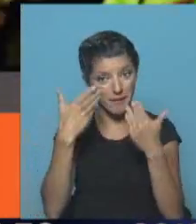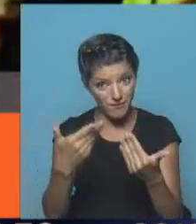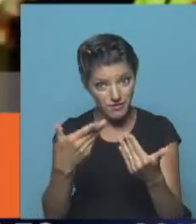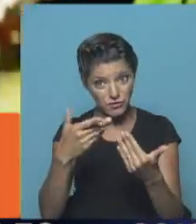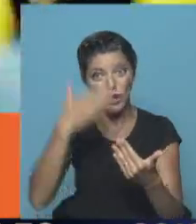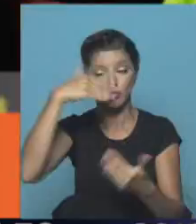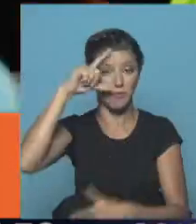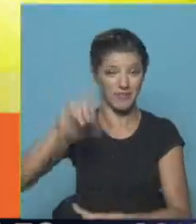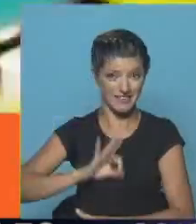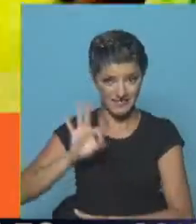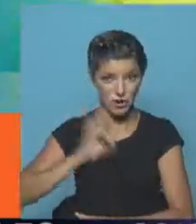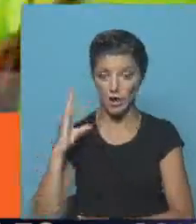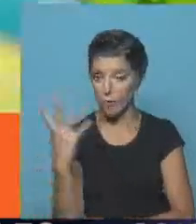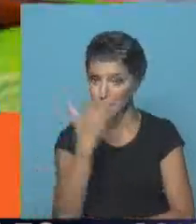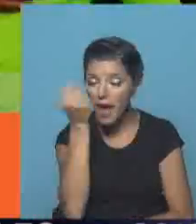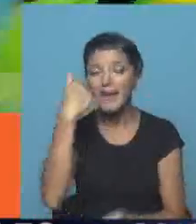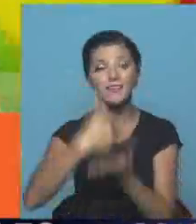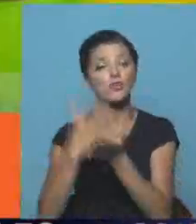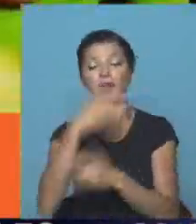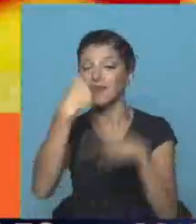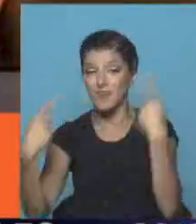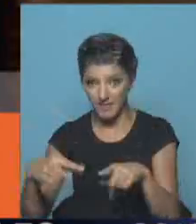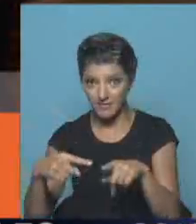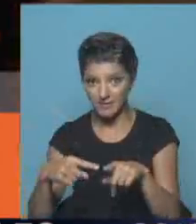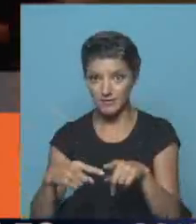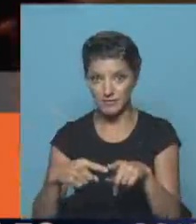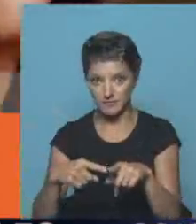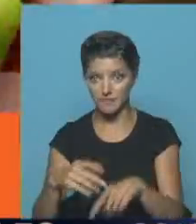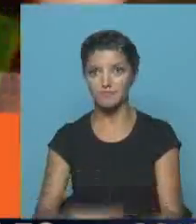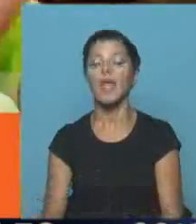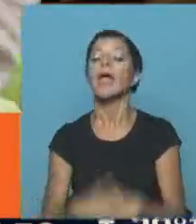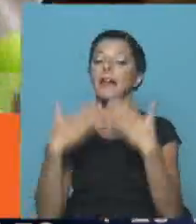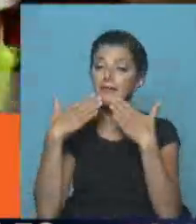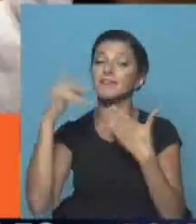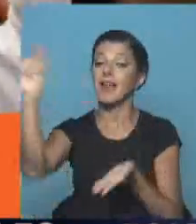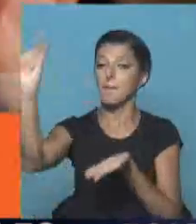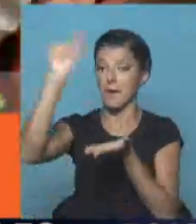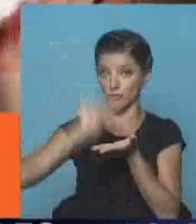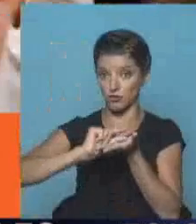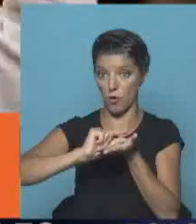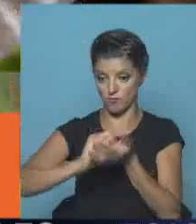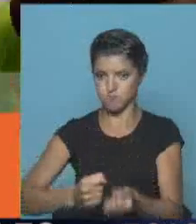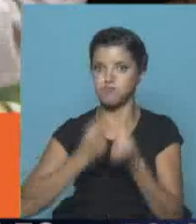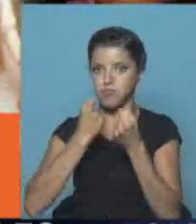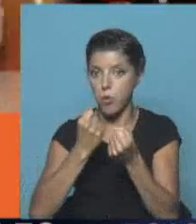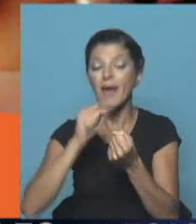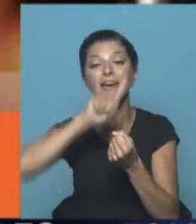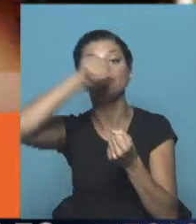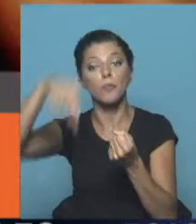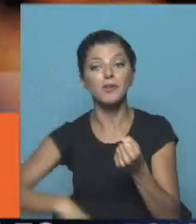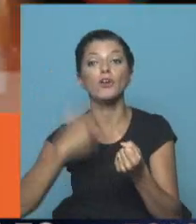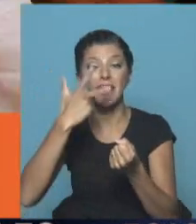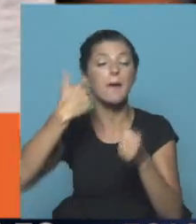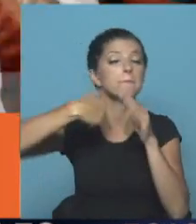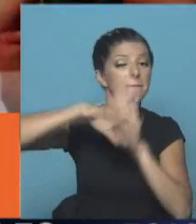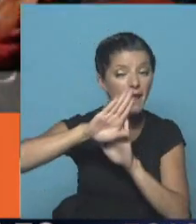estos años por los distintos sectores sociales a partir del fuerte crecimiento de la inversión pública, que según Correa fue 3 veces